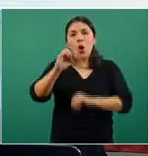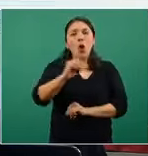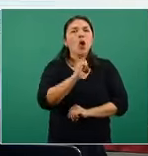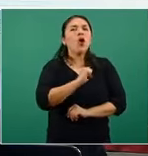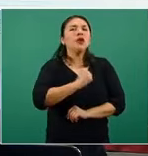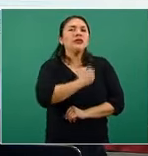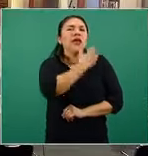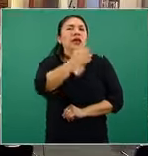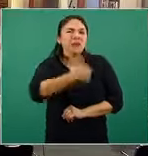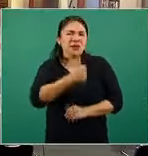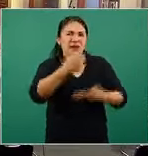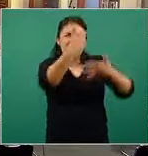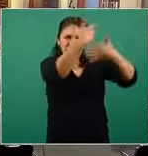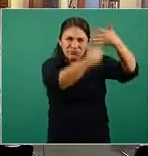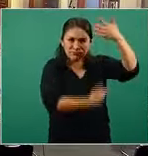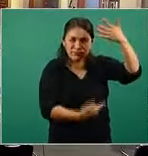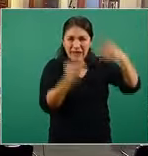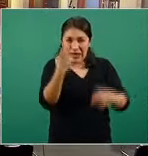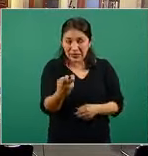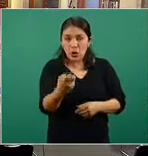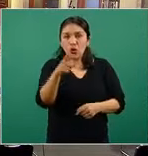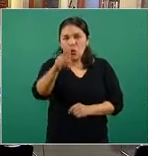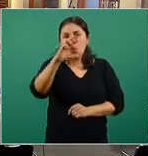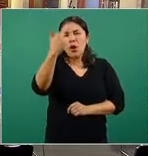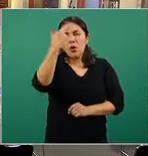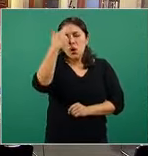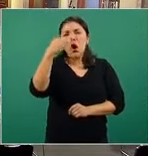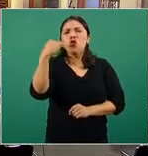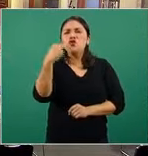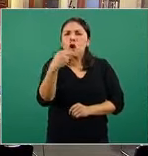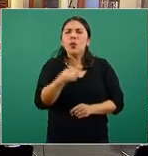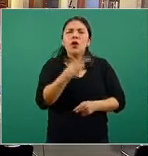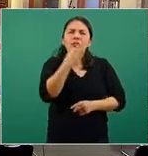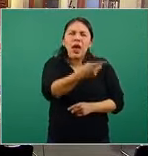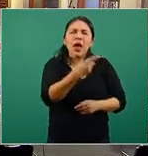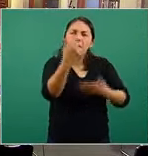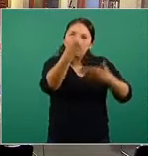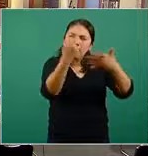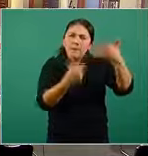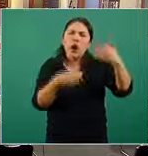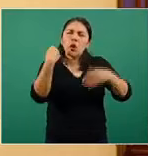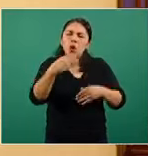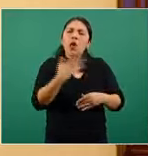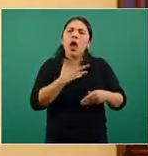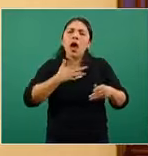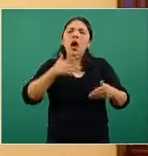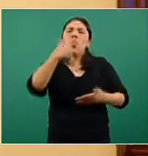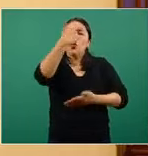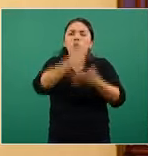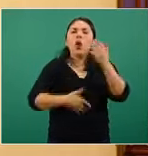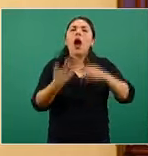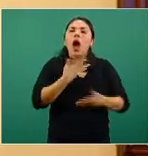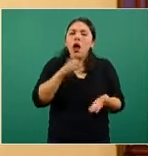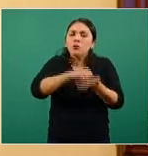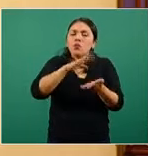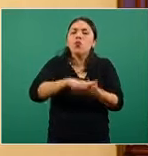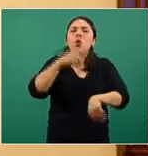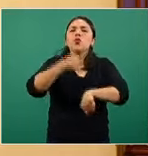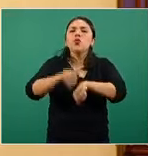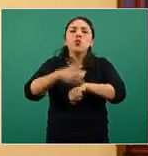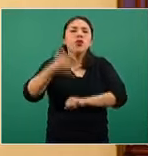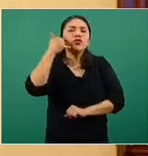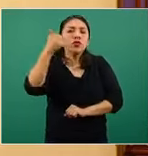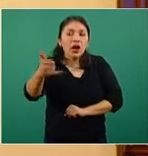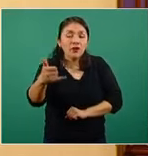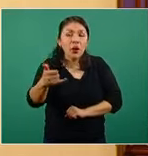bienestar, dado que, como ustedes recuerdan, al introducir los datos en cualquiera de estos dos sistemas se cuenta con el número telefónico de la persona. Y